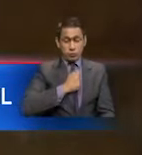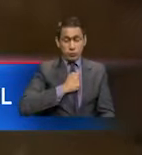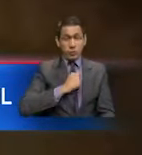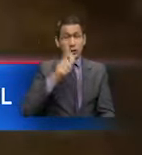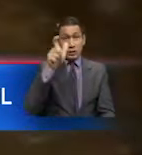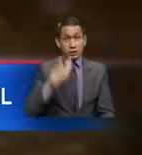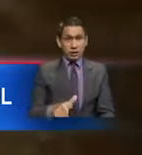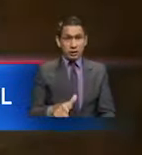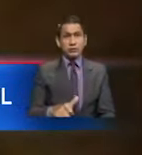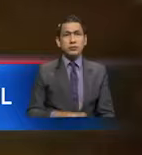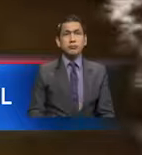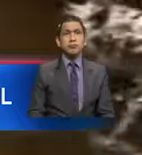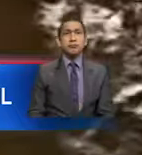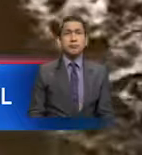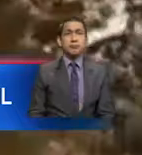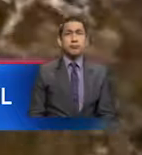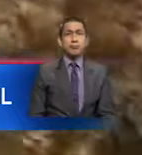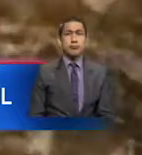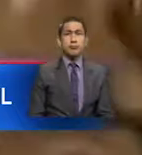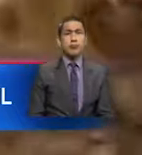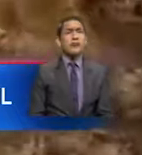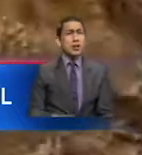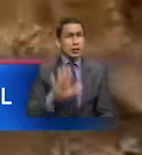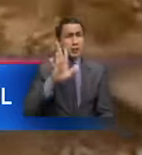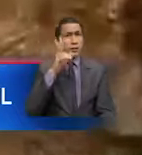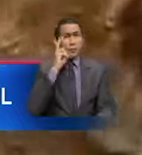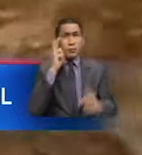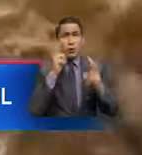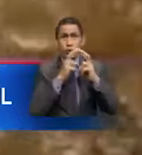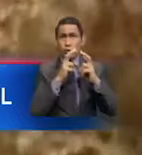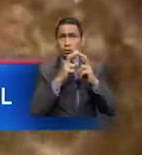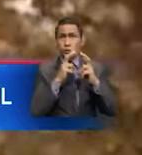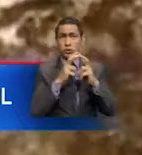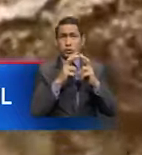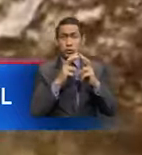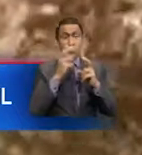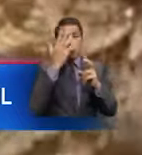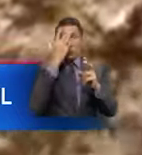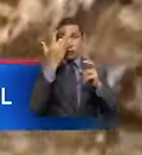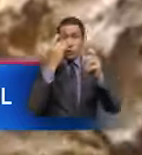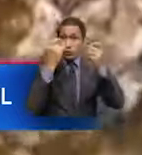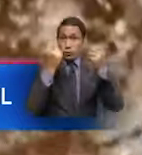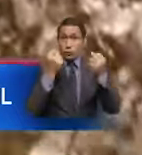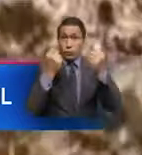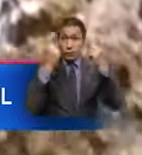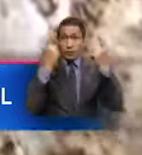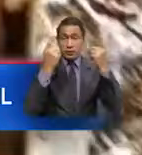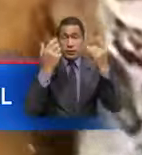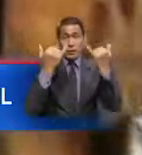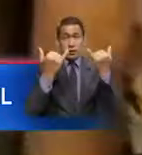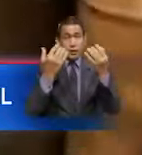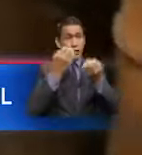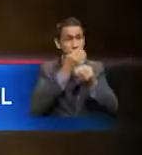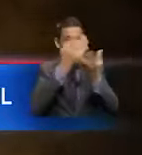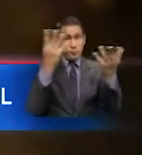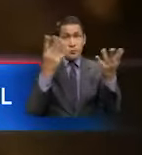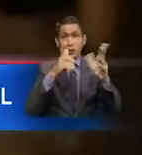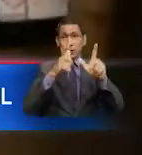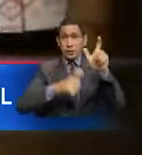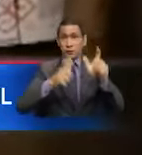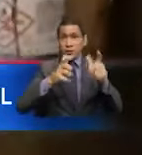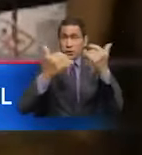casa, y ya le vamos a contar un poco su historia porque es impactante. De hecho, aprovechamos la oportunidad para decirle a las personas que nos están